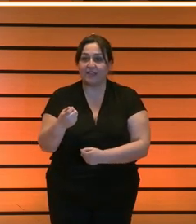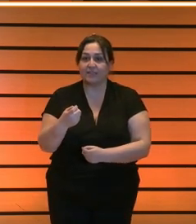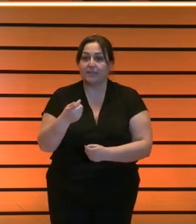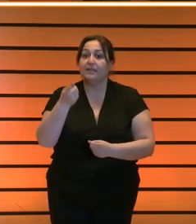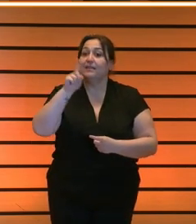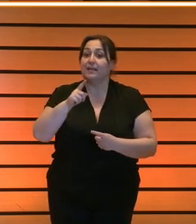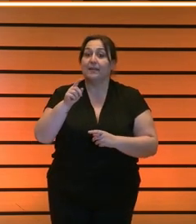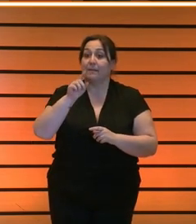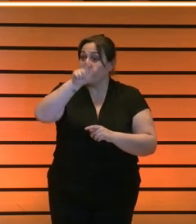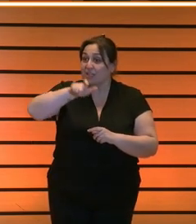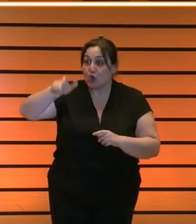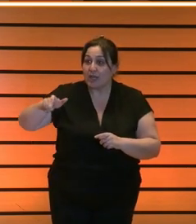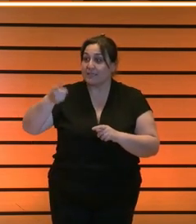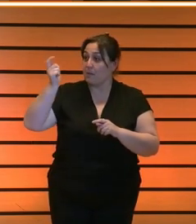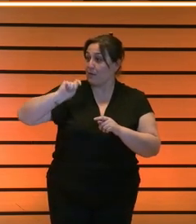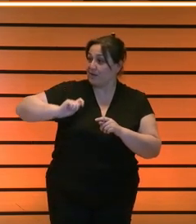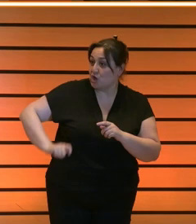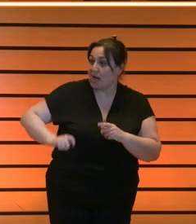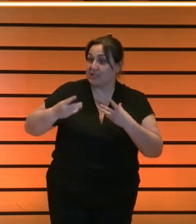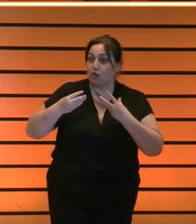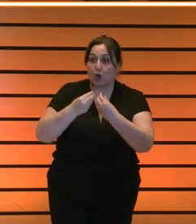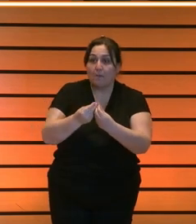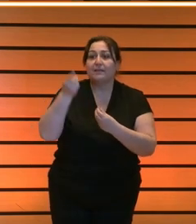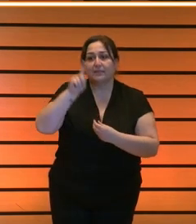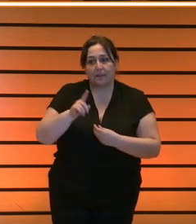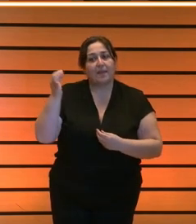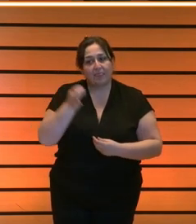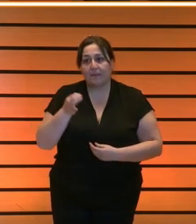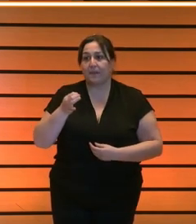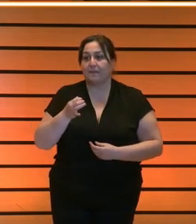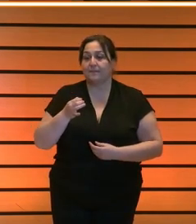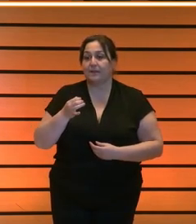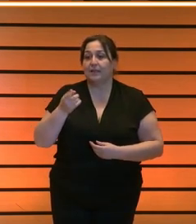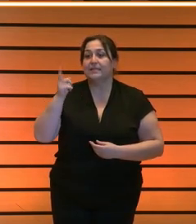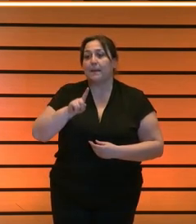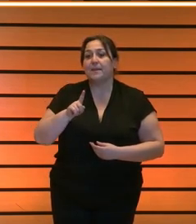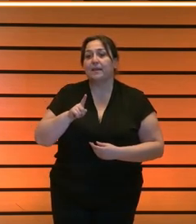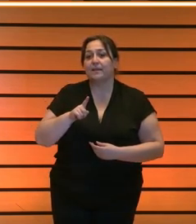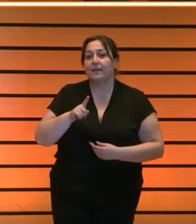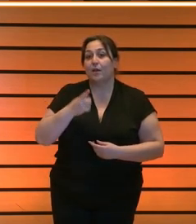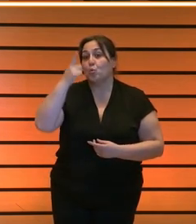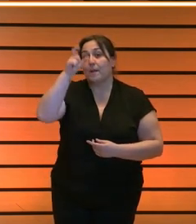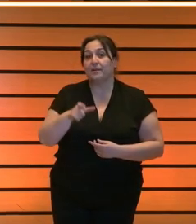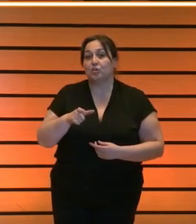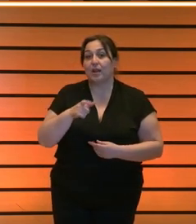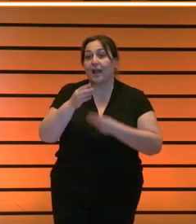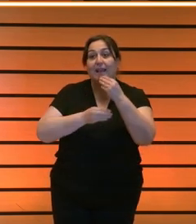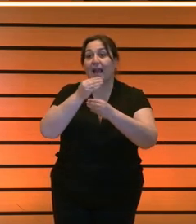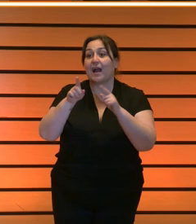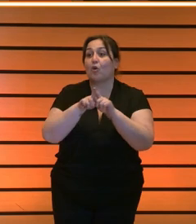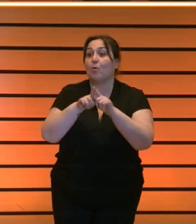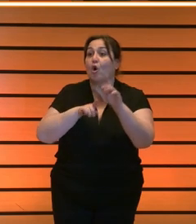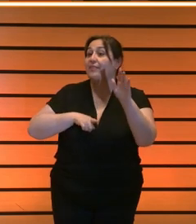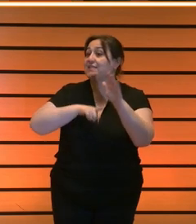entidades Usted tiene que estar las personas y Los profesionales que las acompañan tiene que haber alguien que haga el